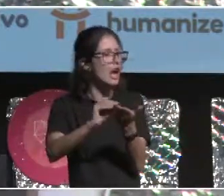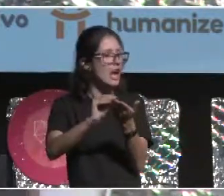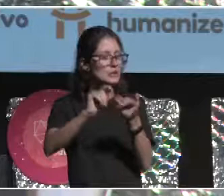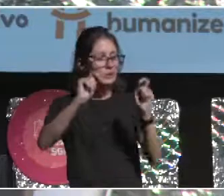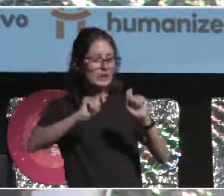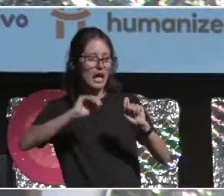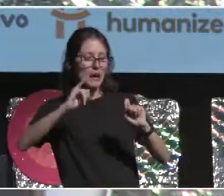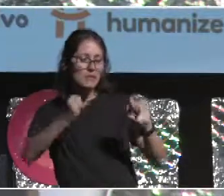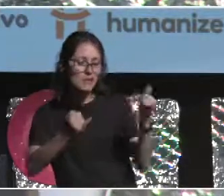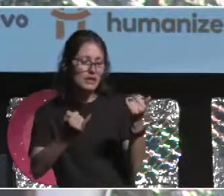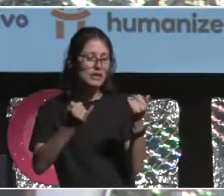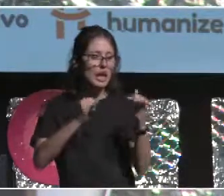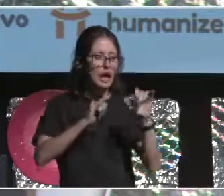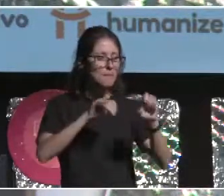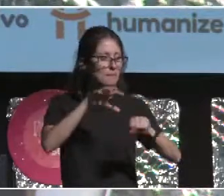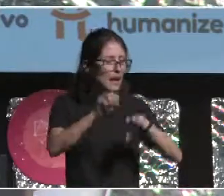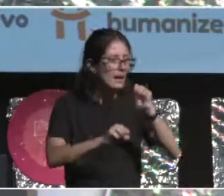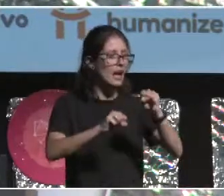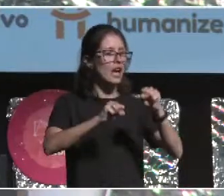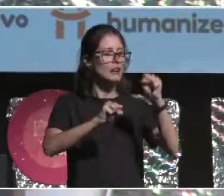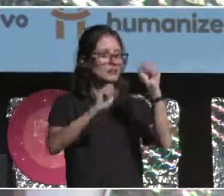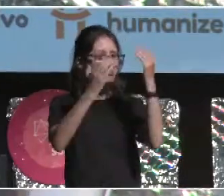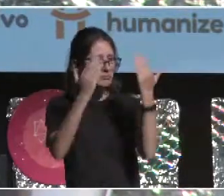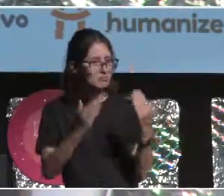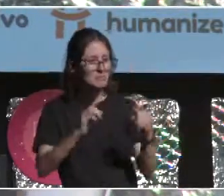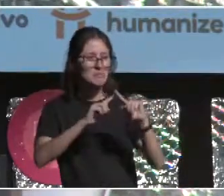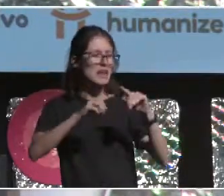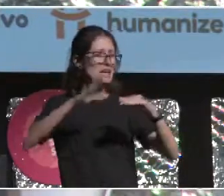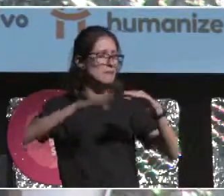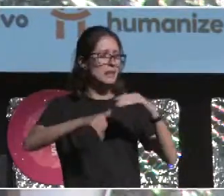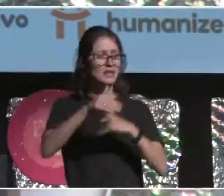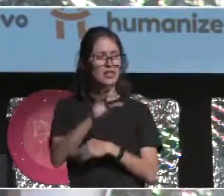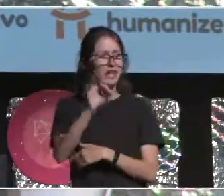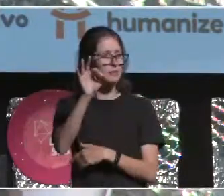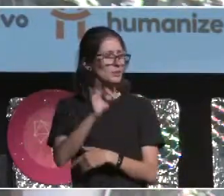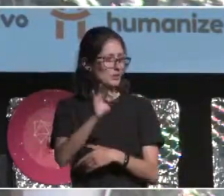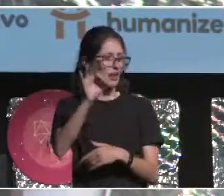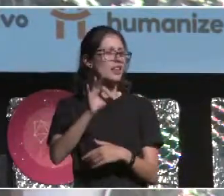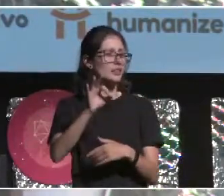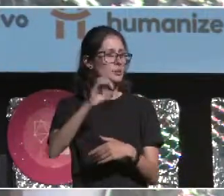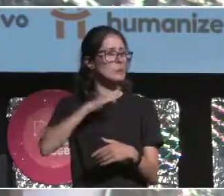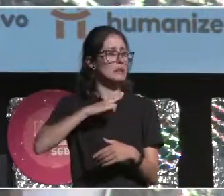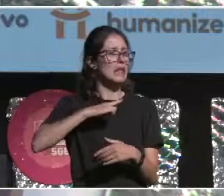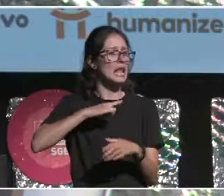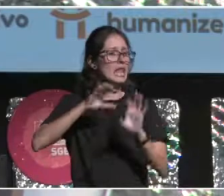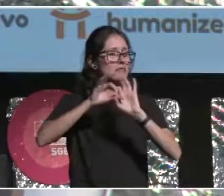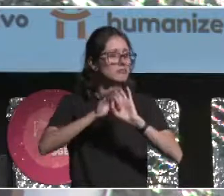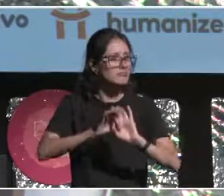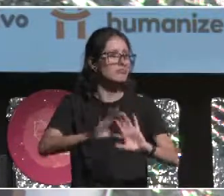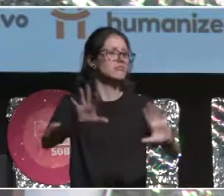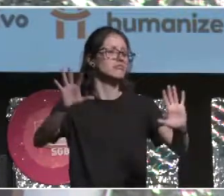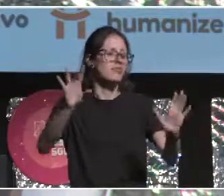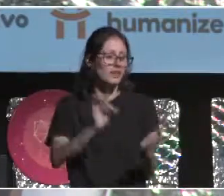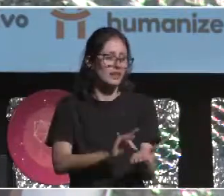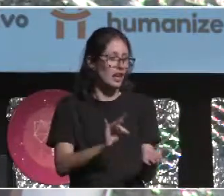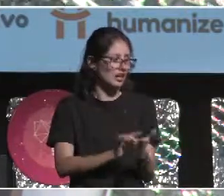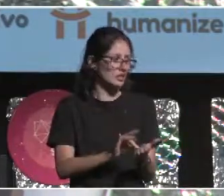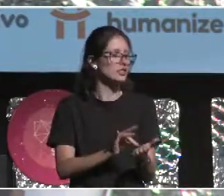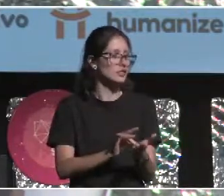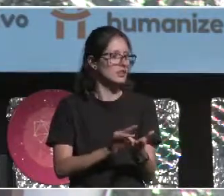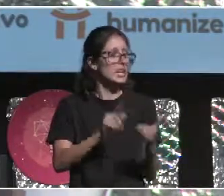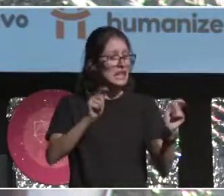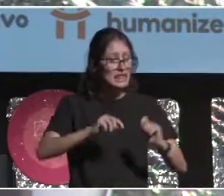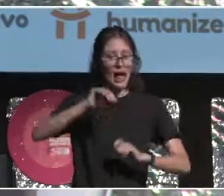local, son utilizadas y podemos decir que menos del 10% de los conjuntos de datos que están ahí liberados se están